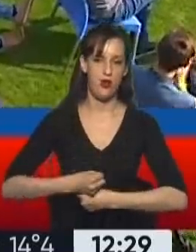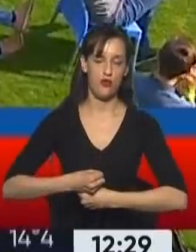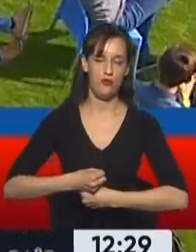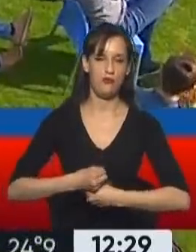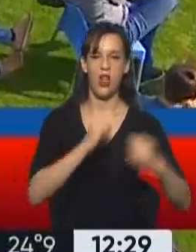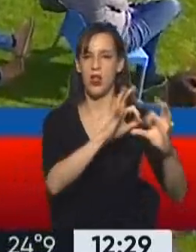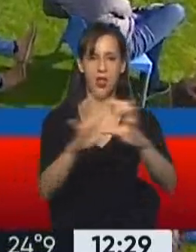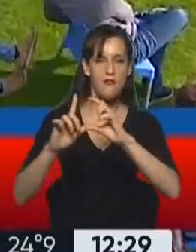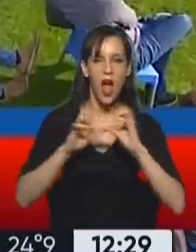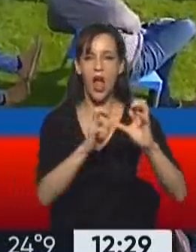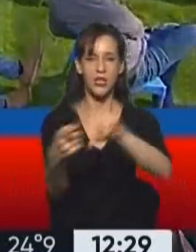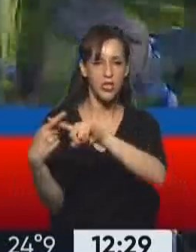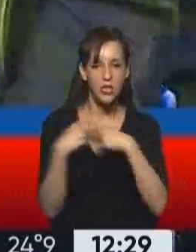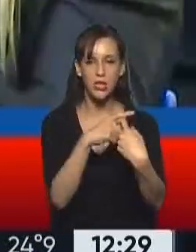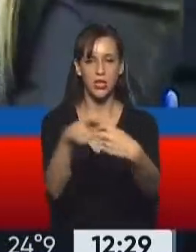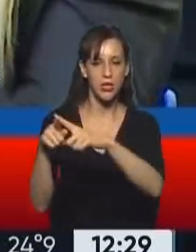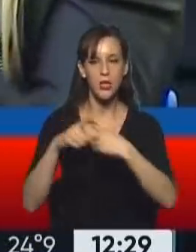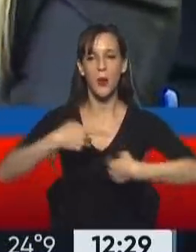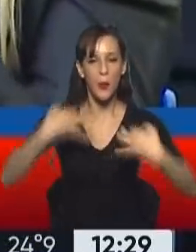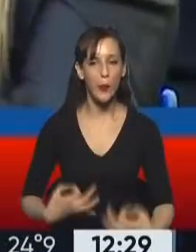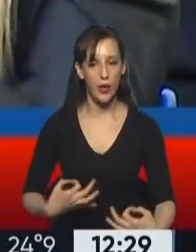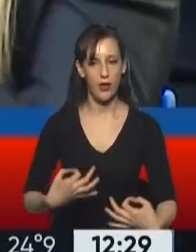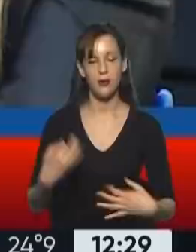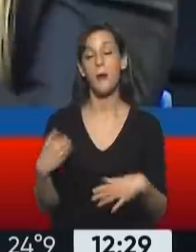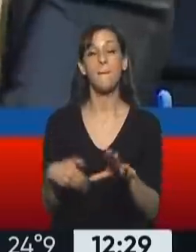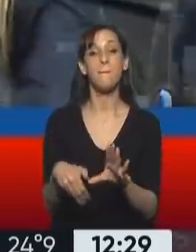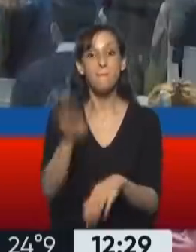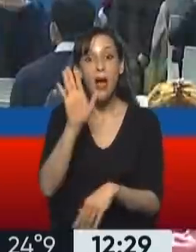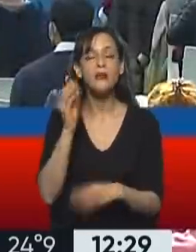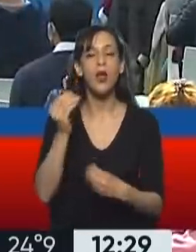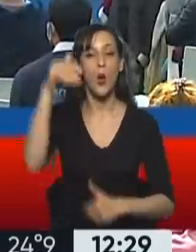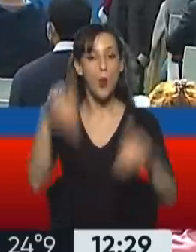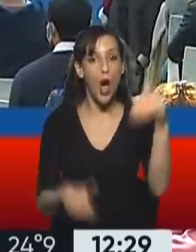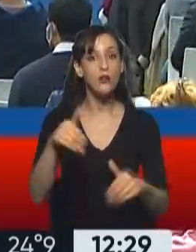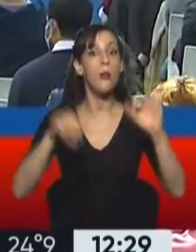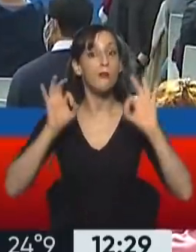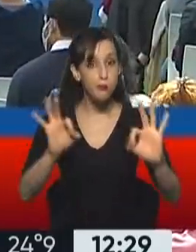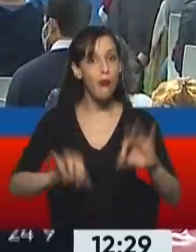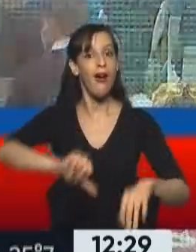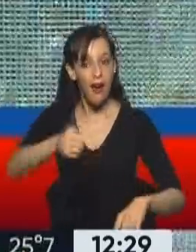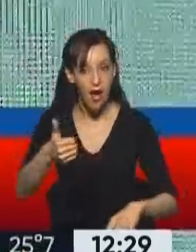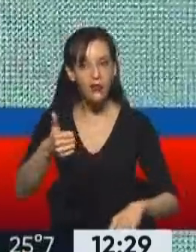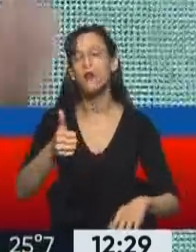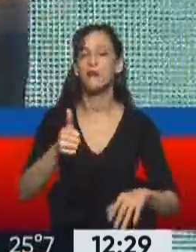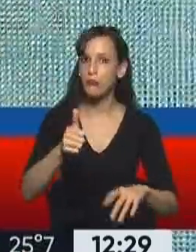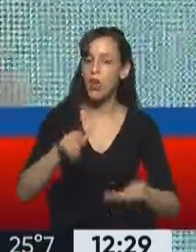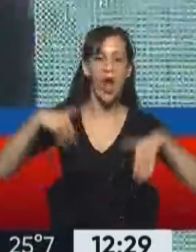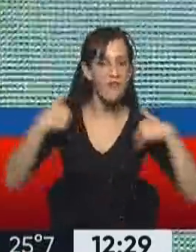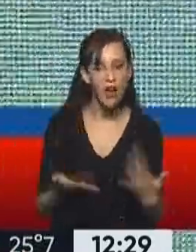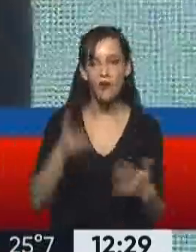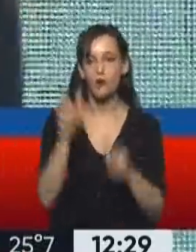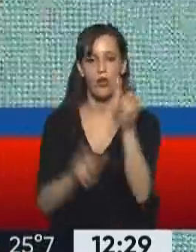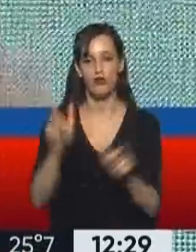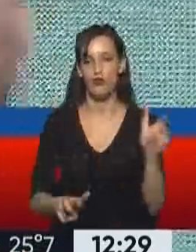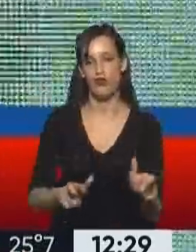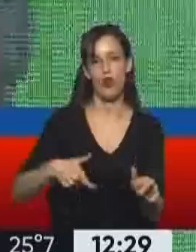debatiendo, discutiendo y principalmente, una vez que se gana la elección, gestionando el Estado en favor de nuestra gente sin